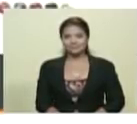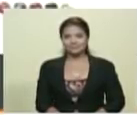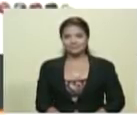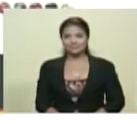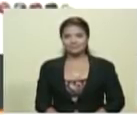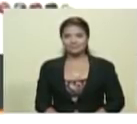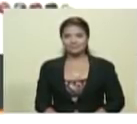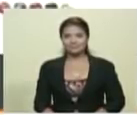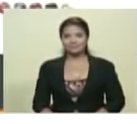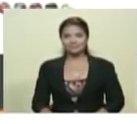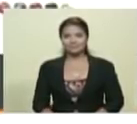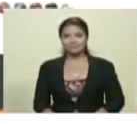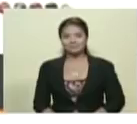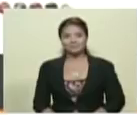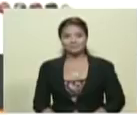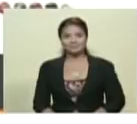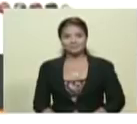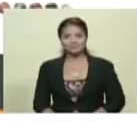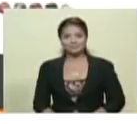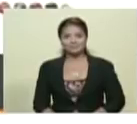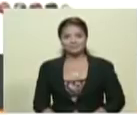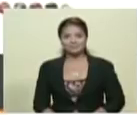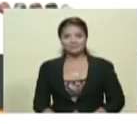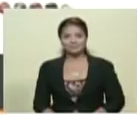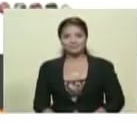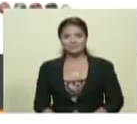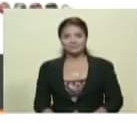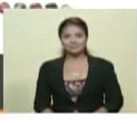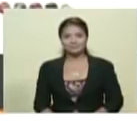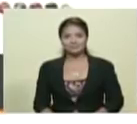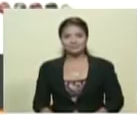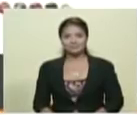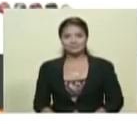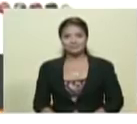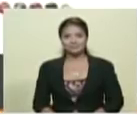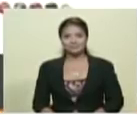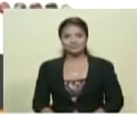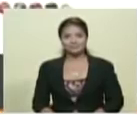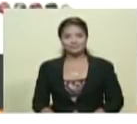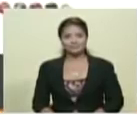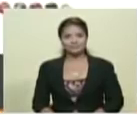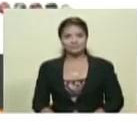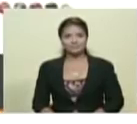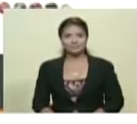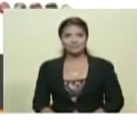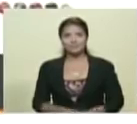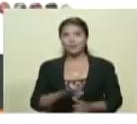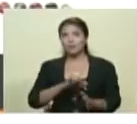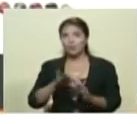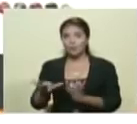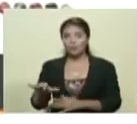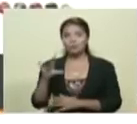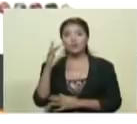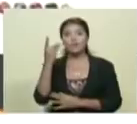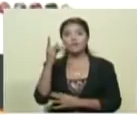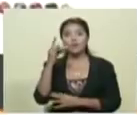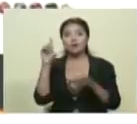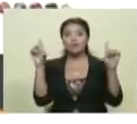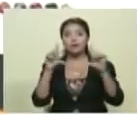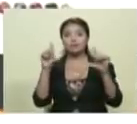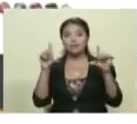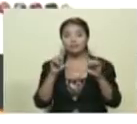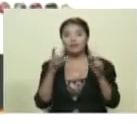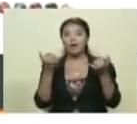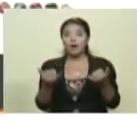housing. Aprobat. Bolivia TV, oficial, Bolivia TV. Ahora,